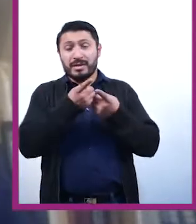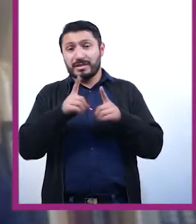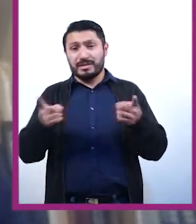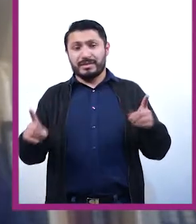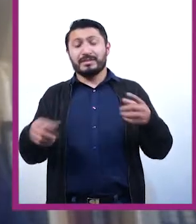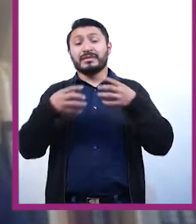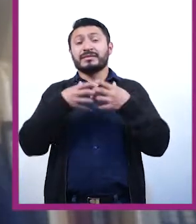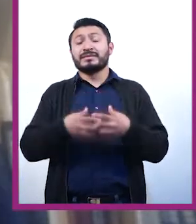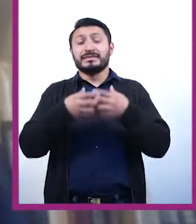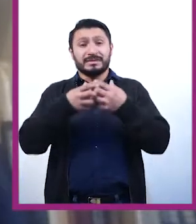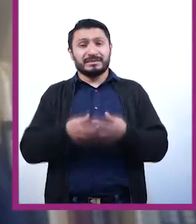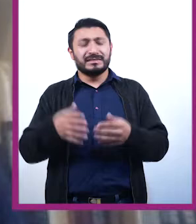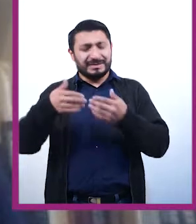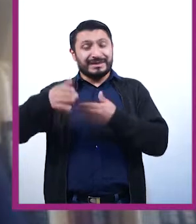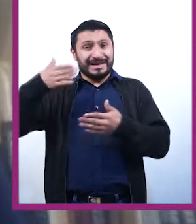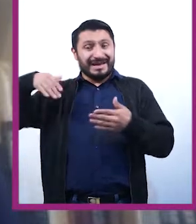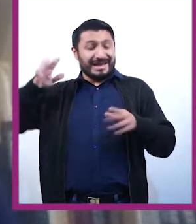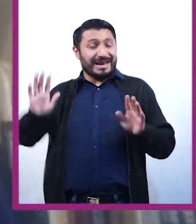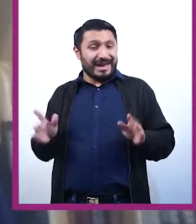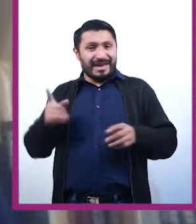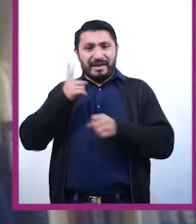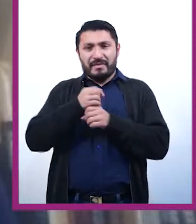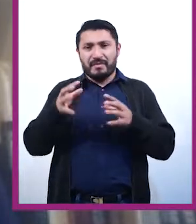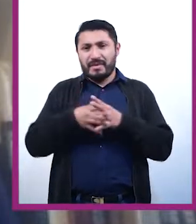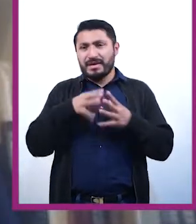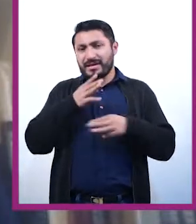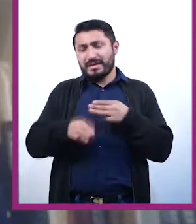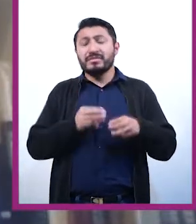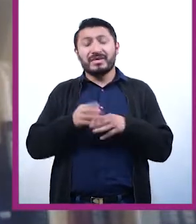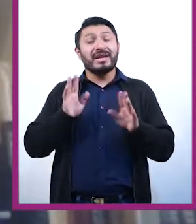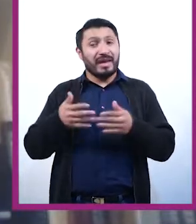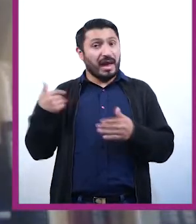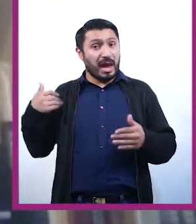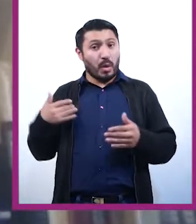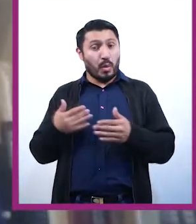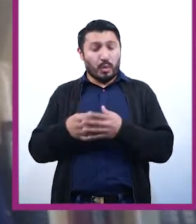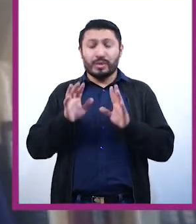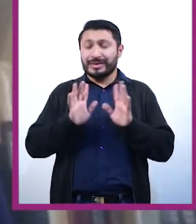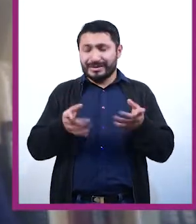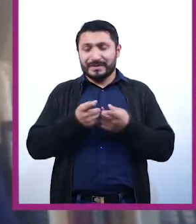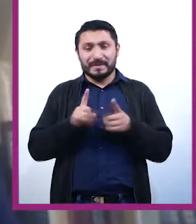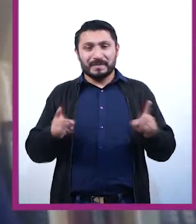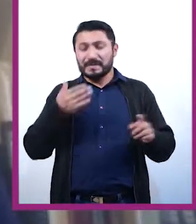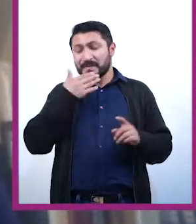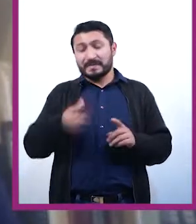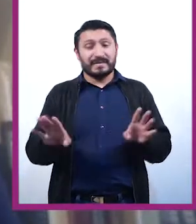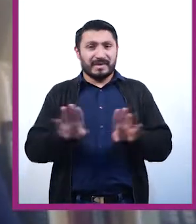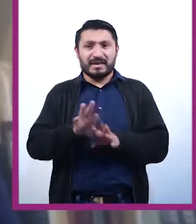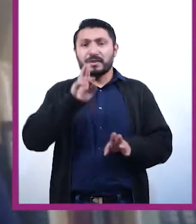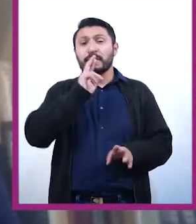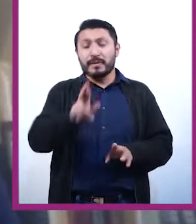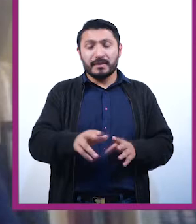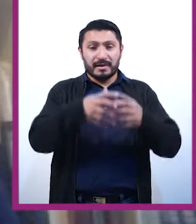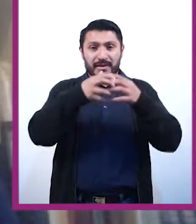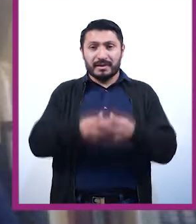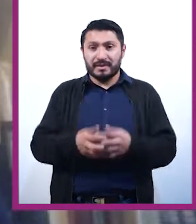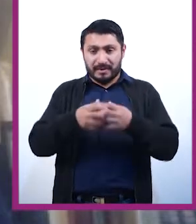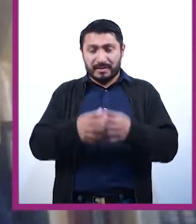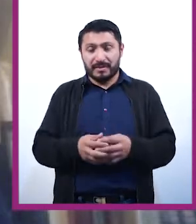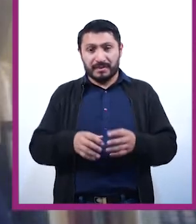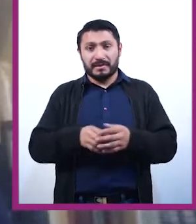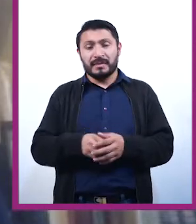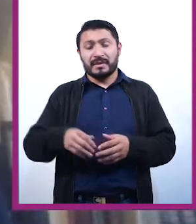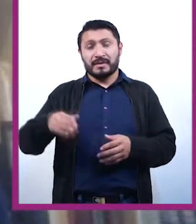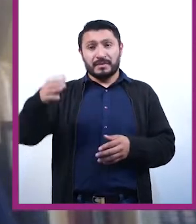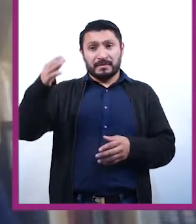buen desarrollo industrial ya desde antes de la Primera Guerra Mundial, como resultado del funcionamiento